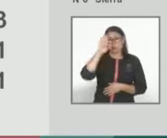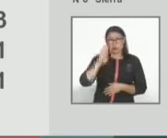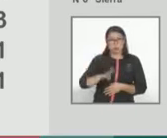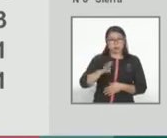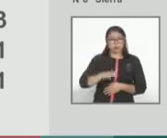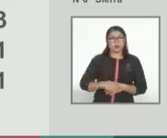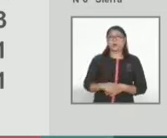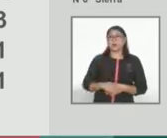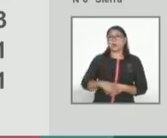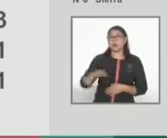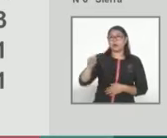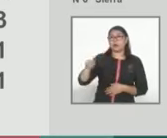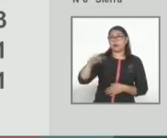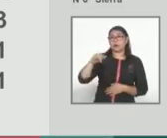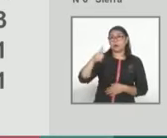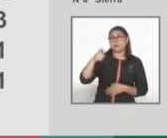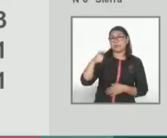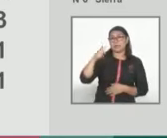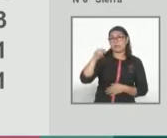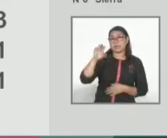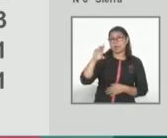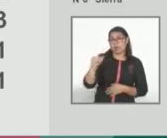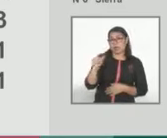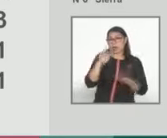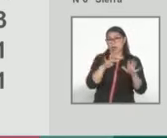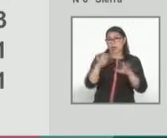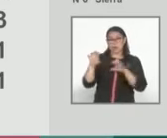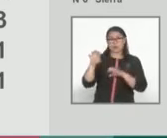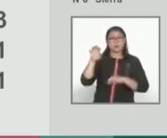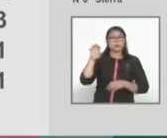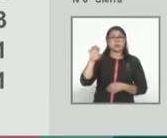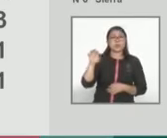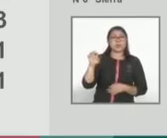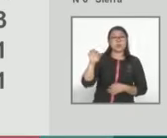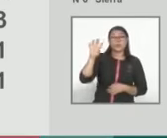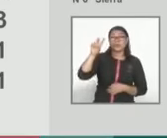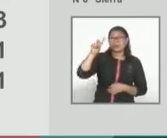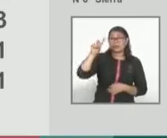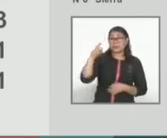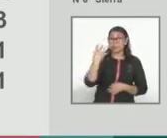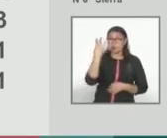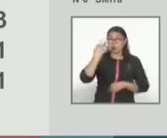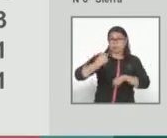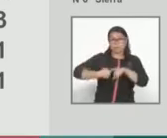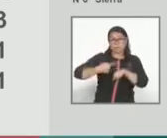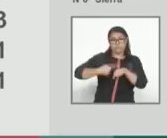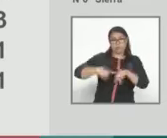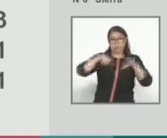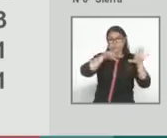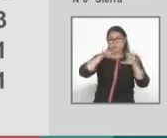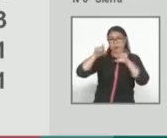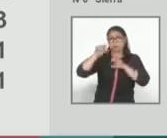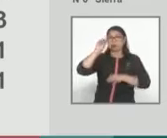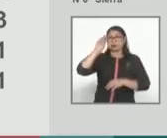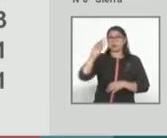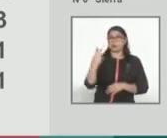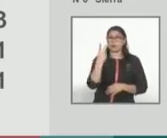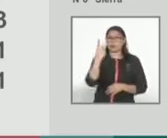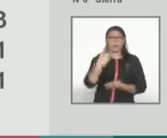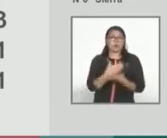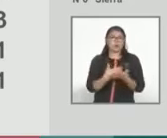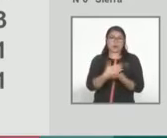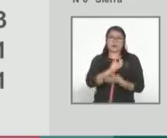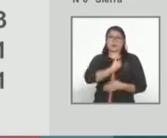jurisdicción sanitaria número 5, Mixteca, 934 casos confirmados, 792